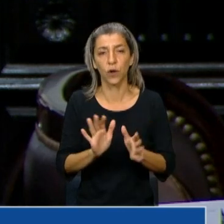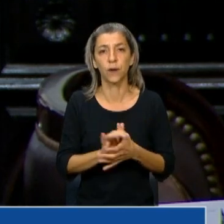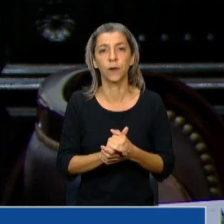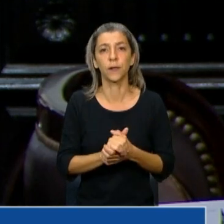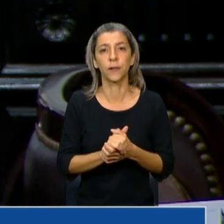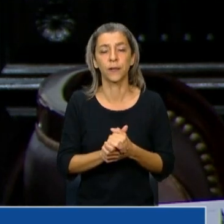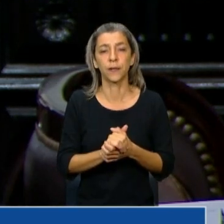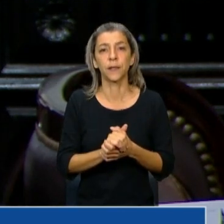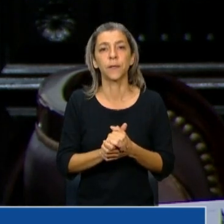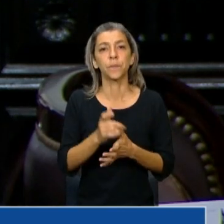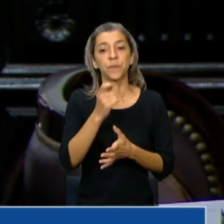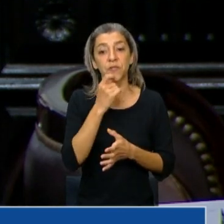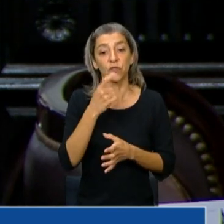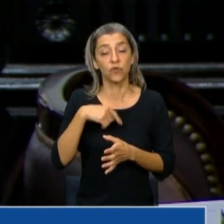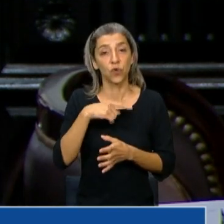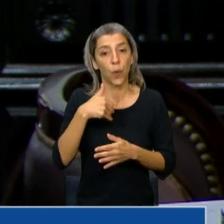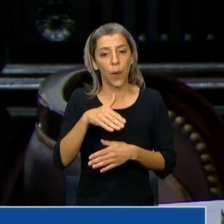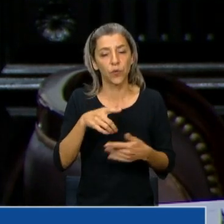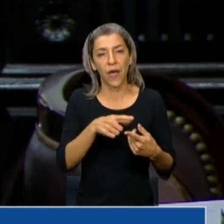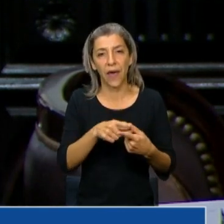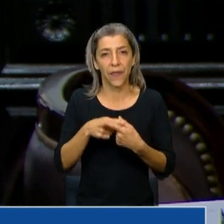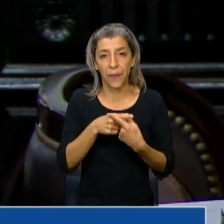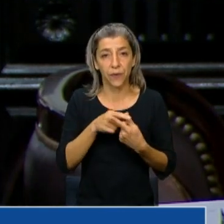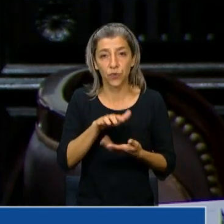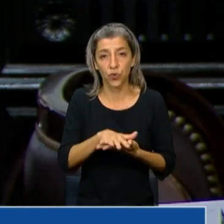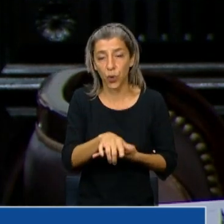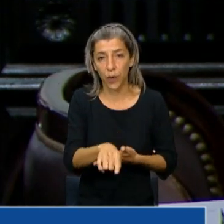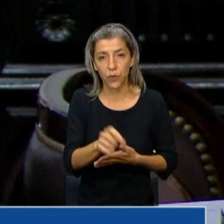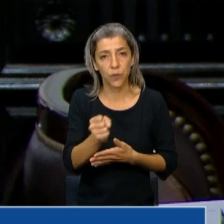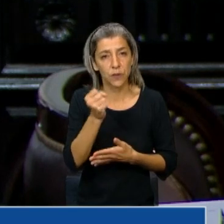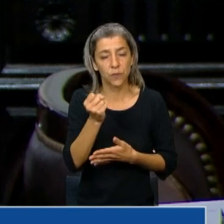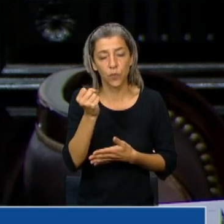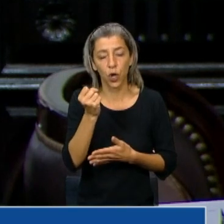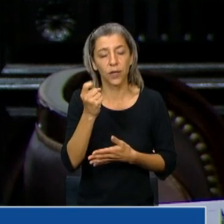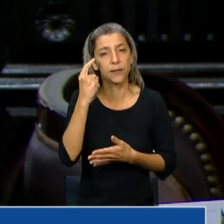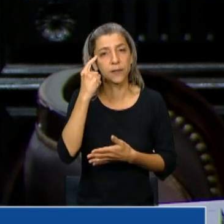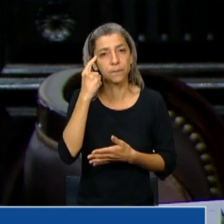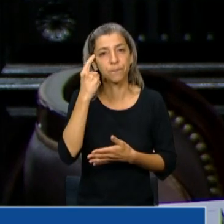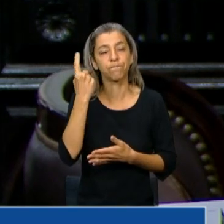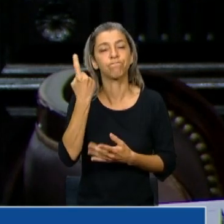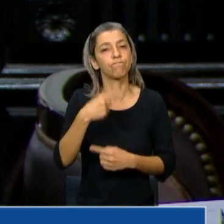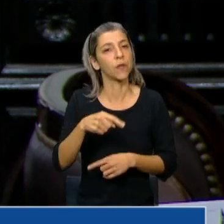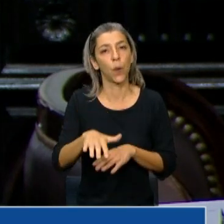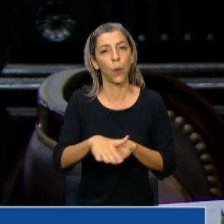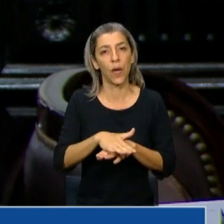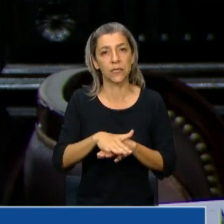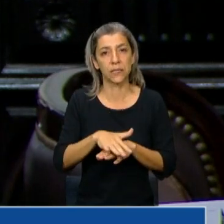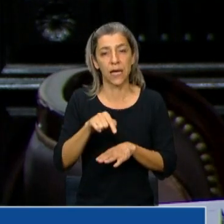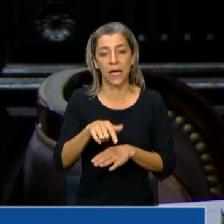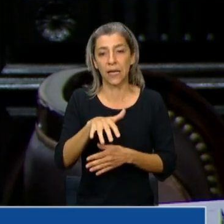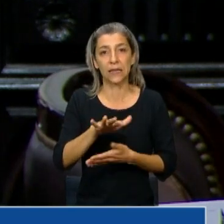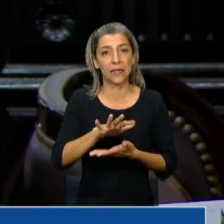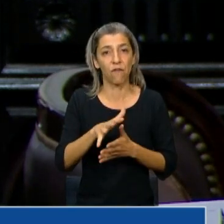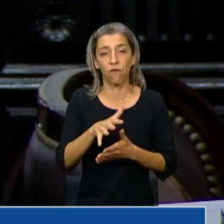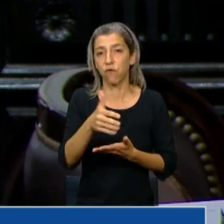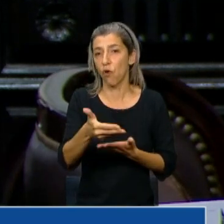Para discutir sobre esta temática, tenemos que empezar y partir sobre una premisa básica. Este contrato nunca lo